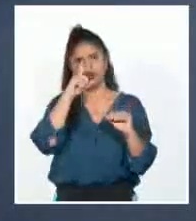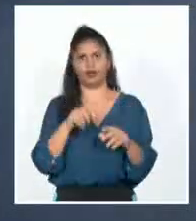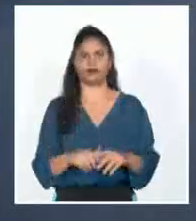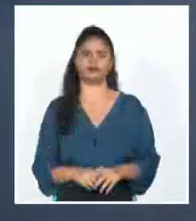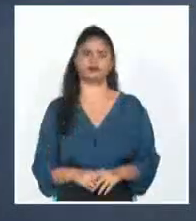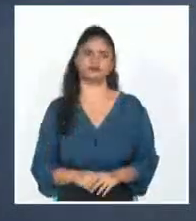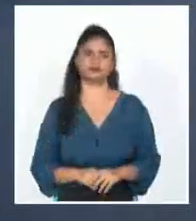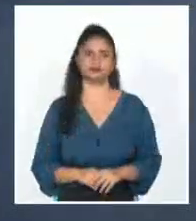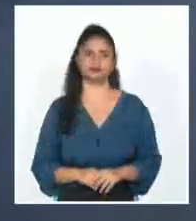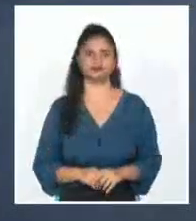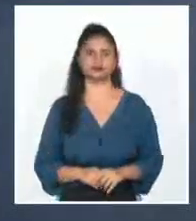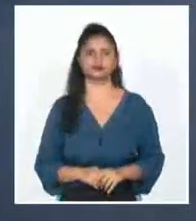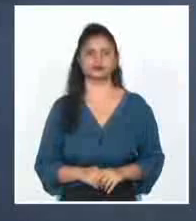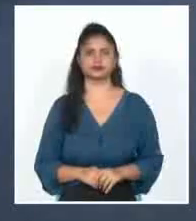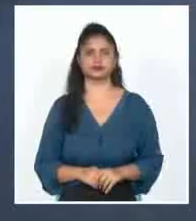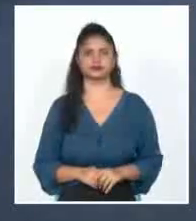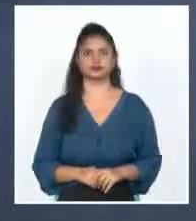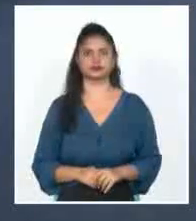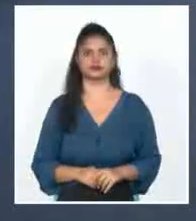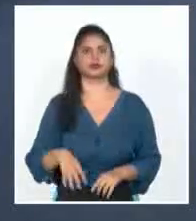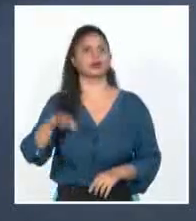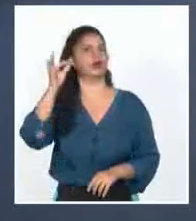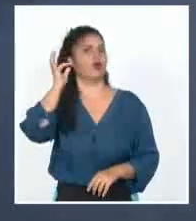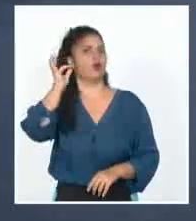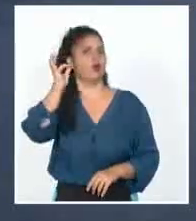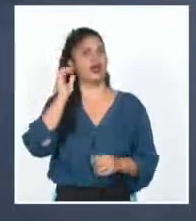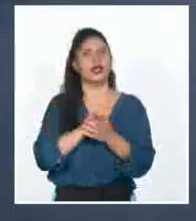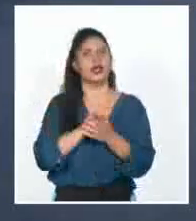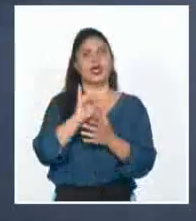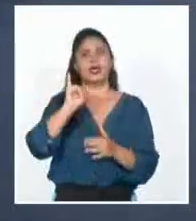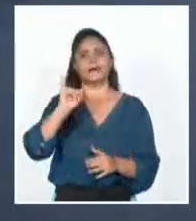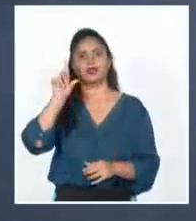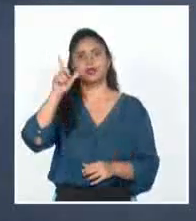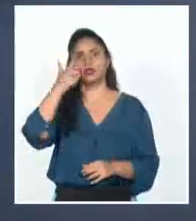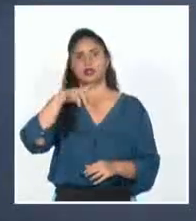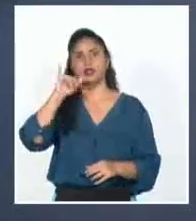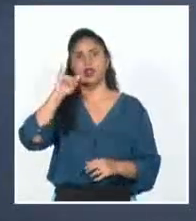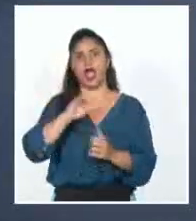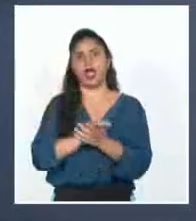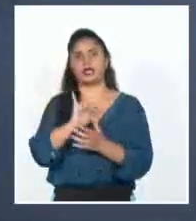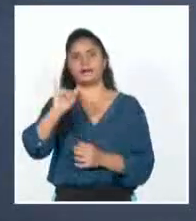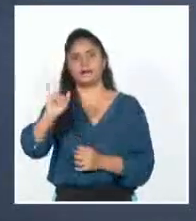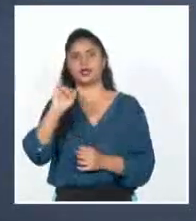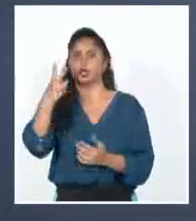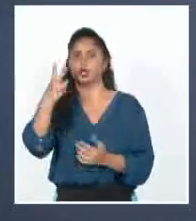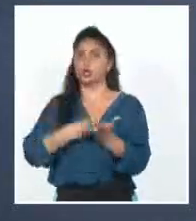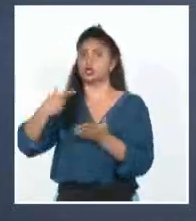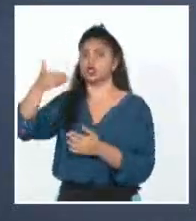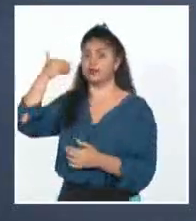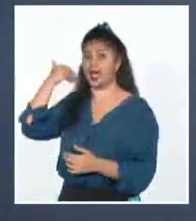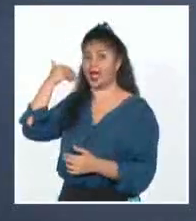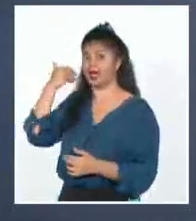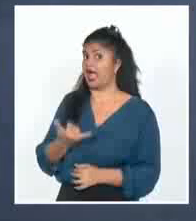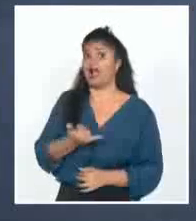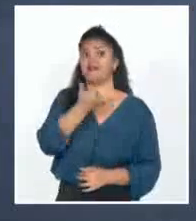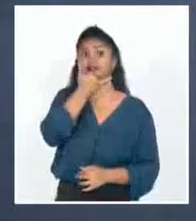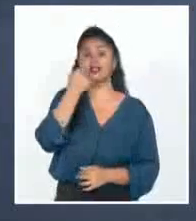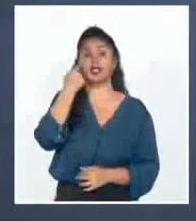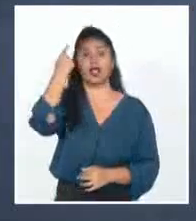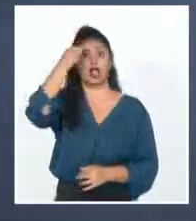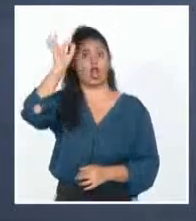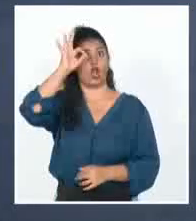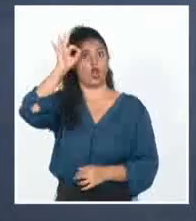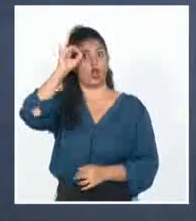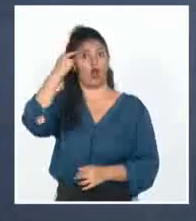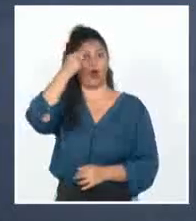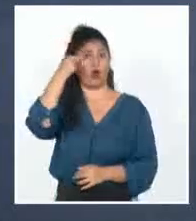el caso de Milaimi, hace aproximadamente 2 semanas recibió una lesión fuerte en su ojo, donde tuvieron que incluso